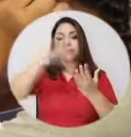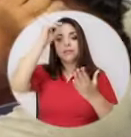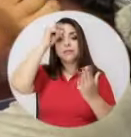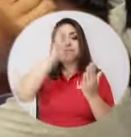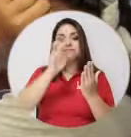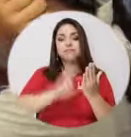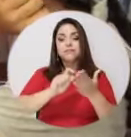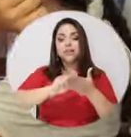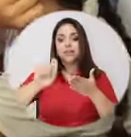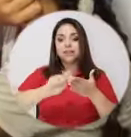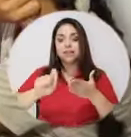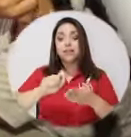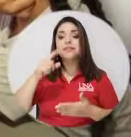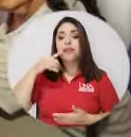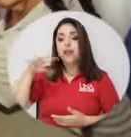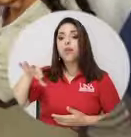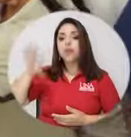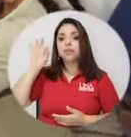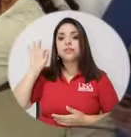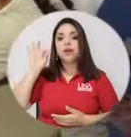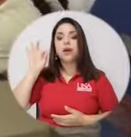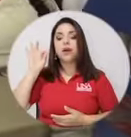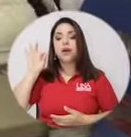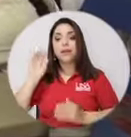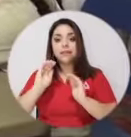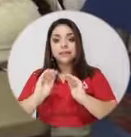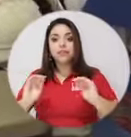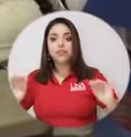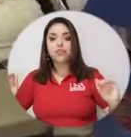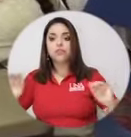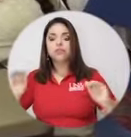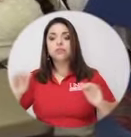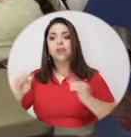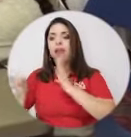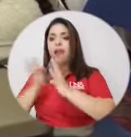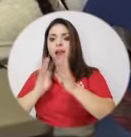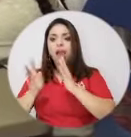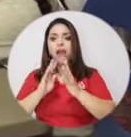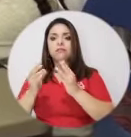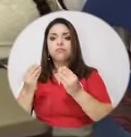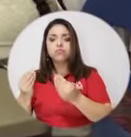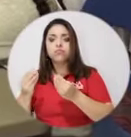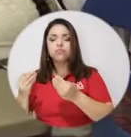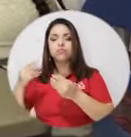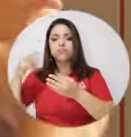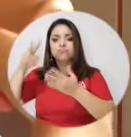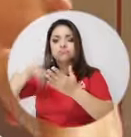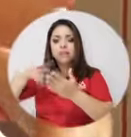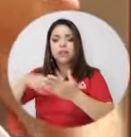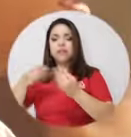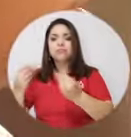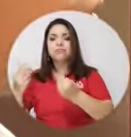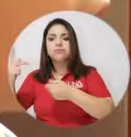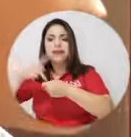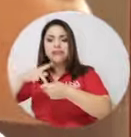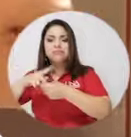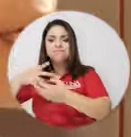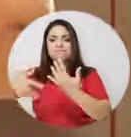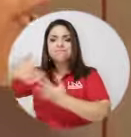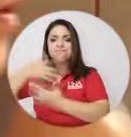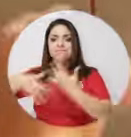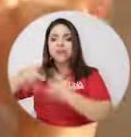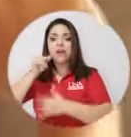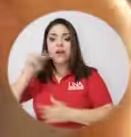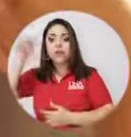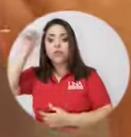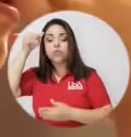el proceso de lectoescritura. Y se ha encontrado que aquellos niños que vienen de ambientes ricos en estas interacciones, tanto cualitativa